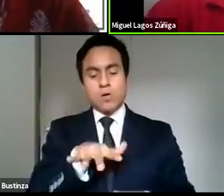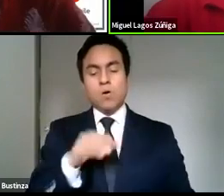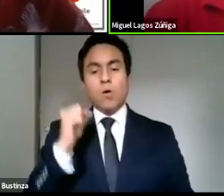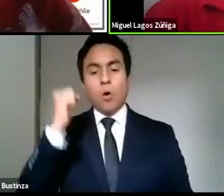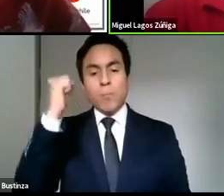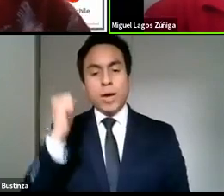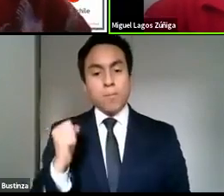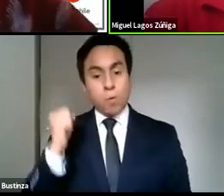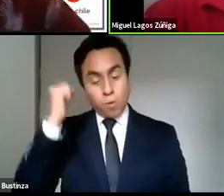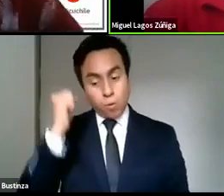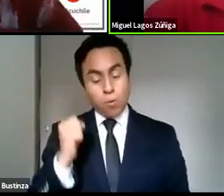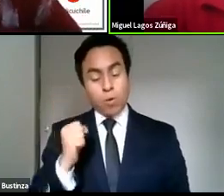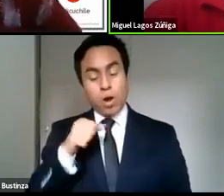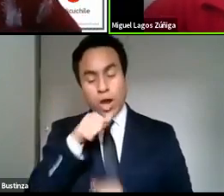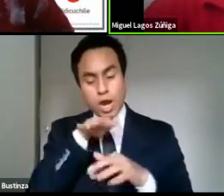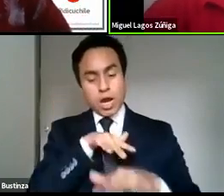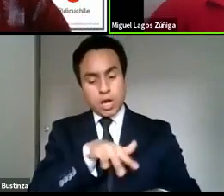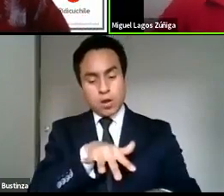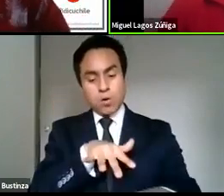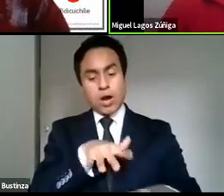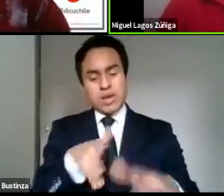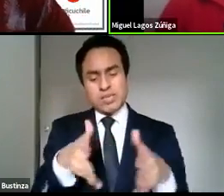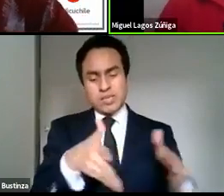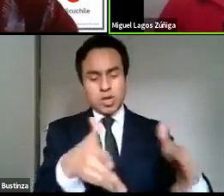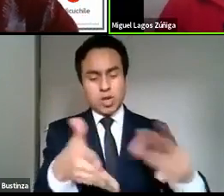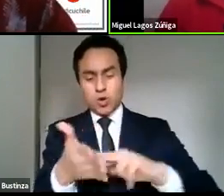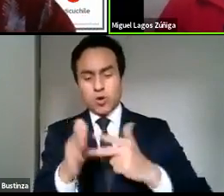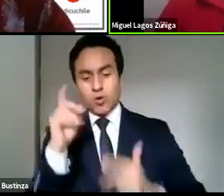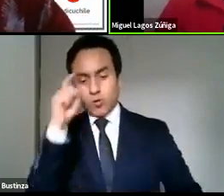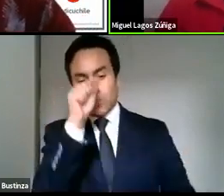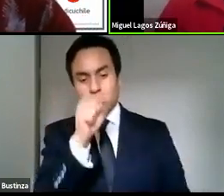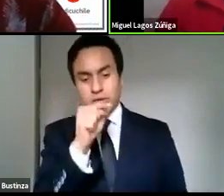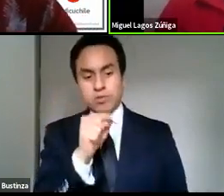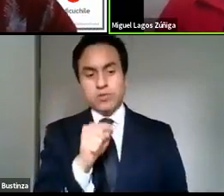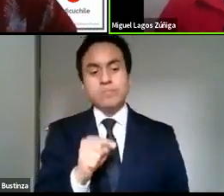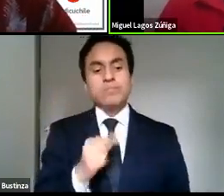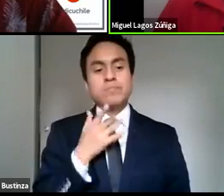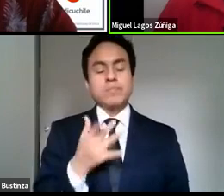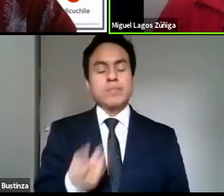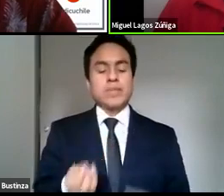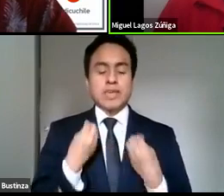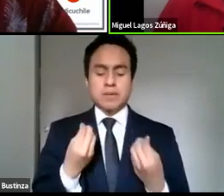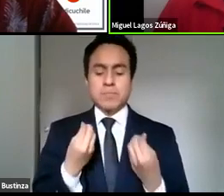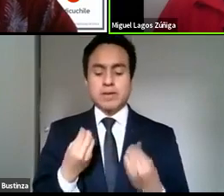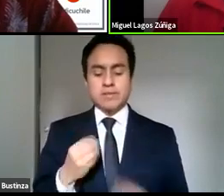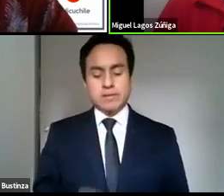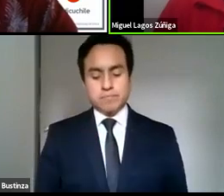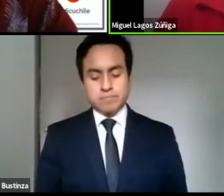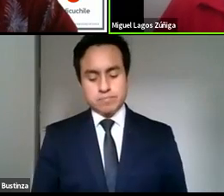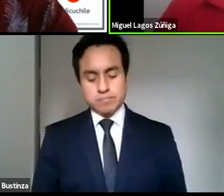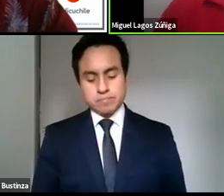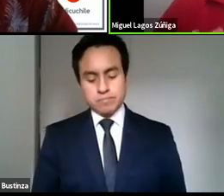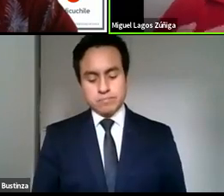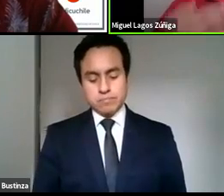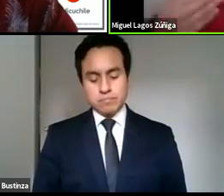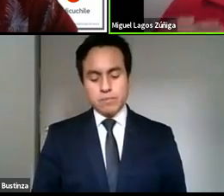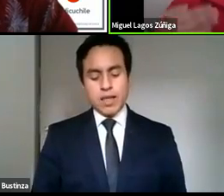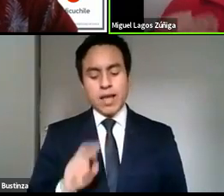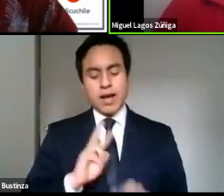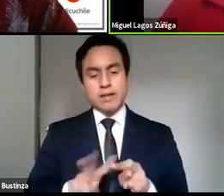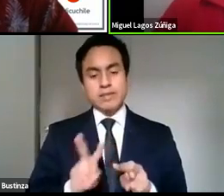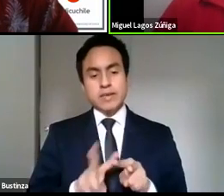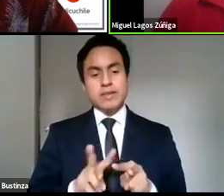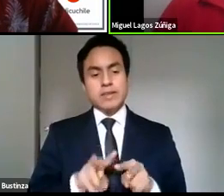que usualmente tiene alto conflicto. Y ahí, por ejemplo, lo que pasa es que para poder acceder a una